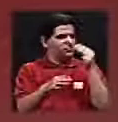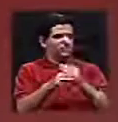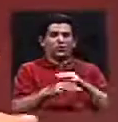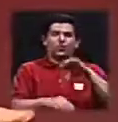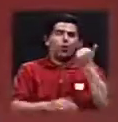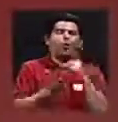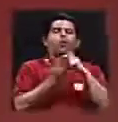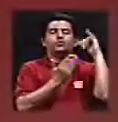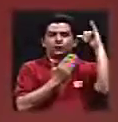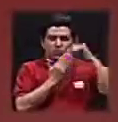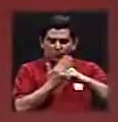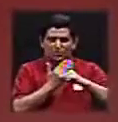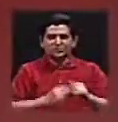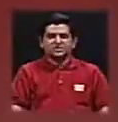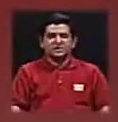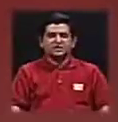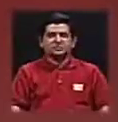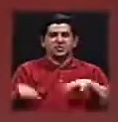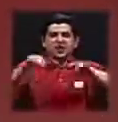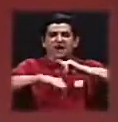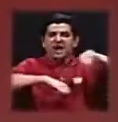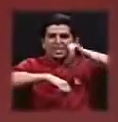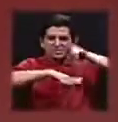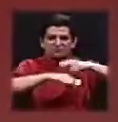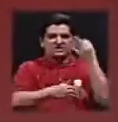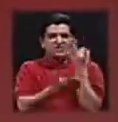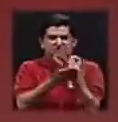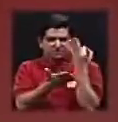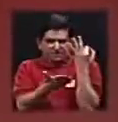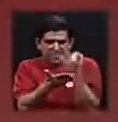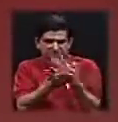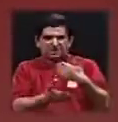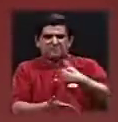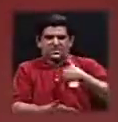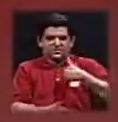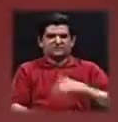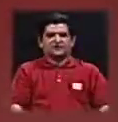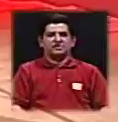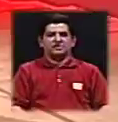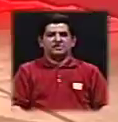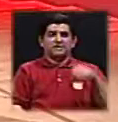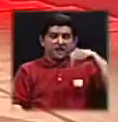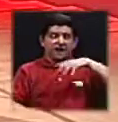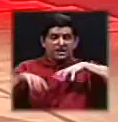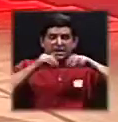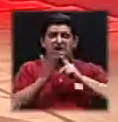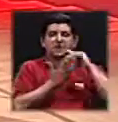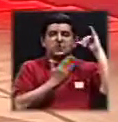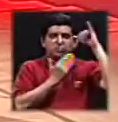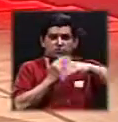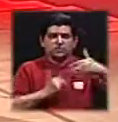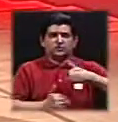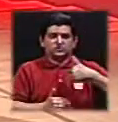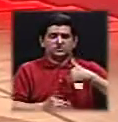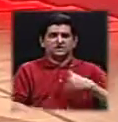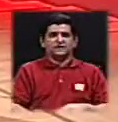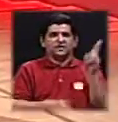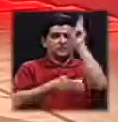con otros proyectos dentro de la actividad regular de financiamiento de actividades y de proyectos que tiene la